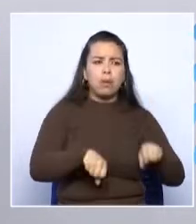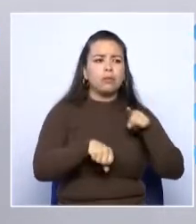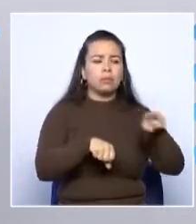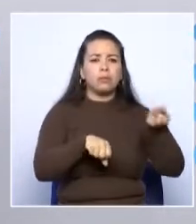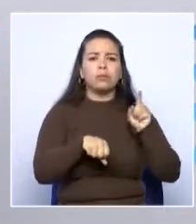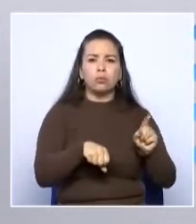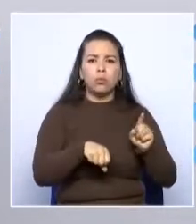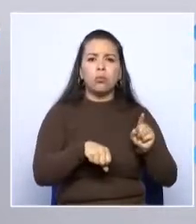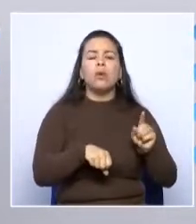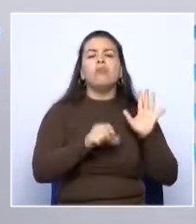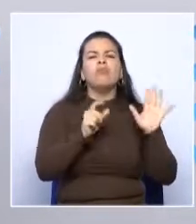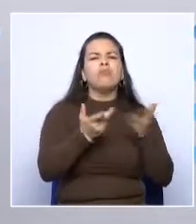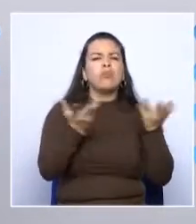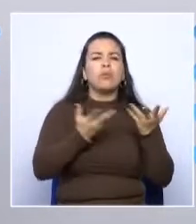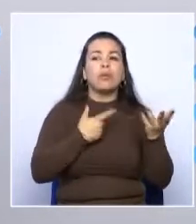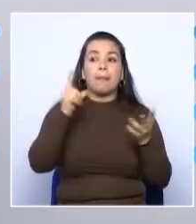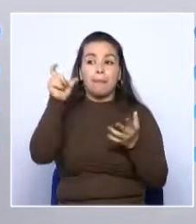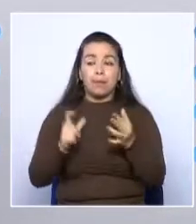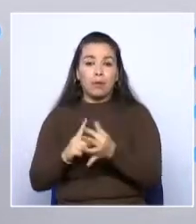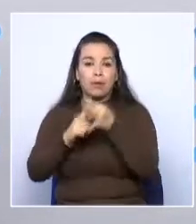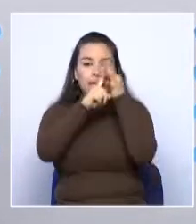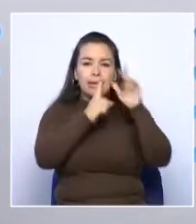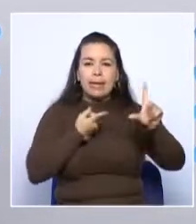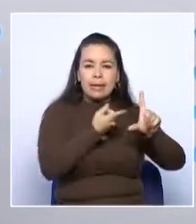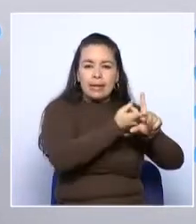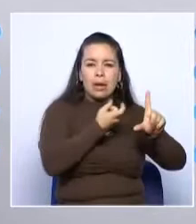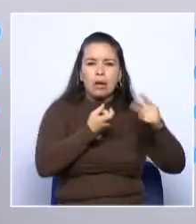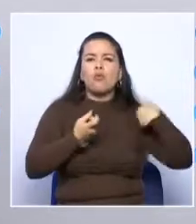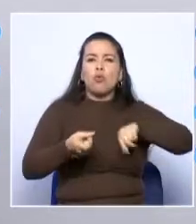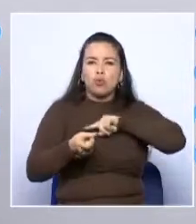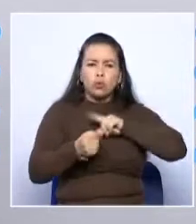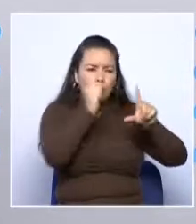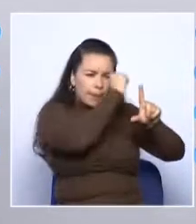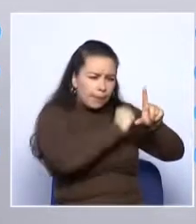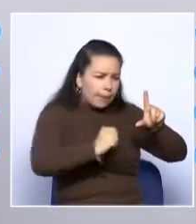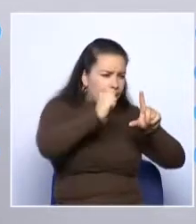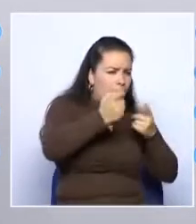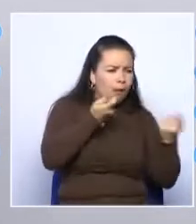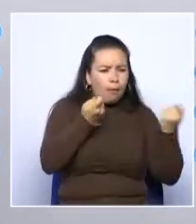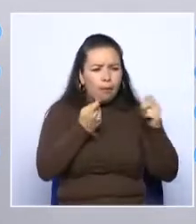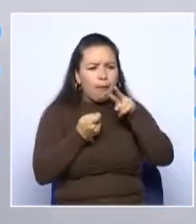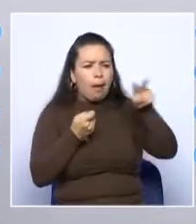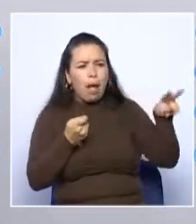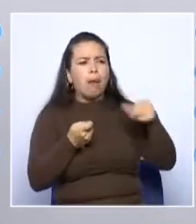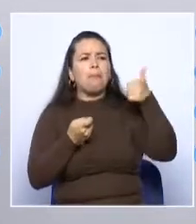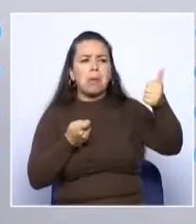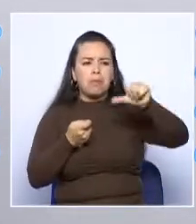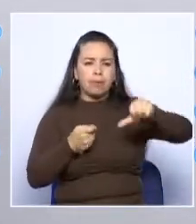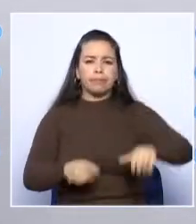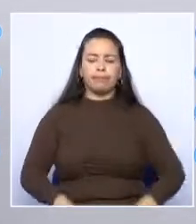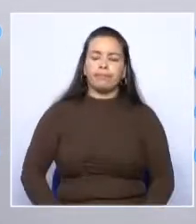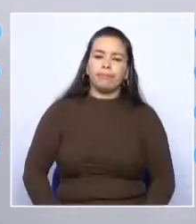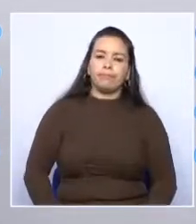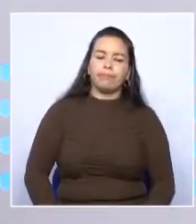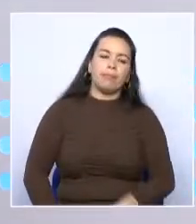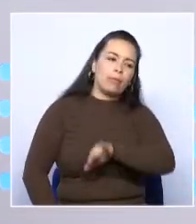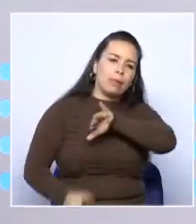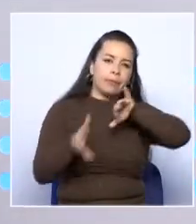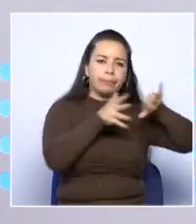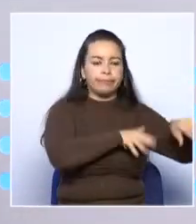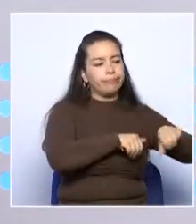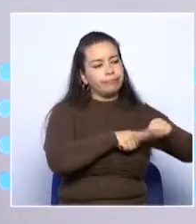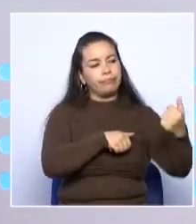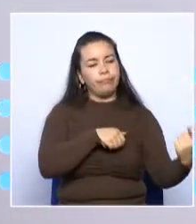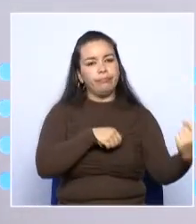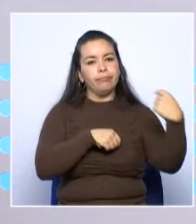como tal lo hace el especialista en ginecología, pero nosotros podemos controlar que haya quedado bien hecho. Otra pregunta para usted, doctora